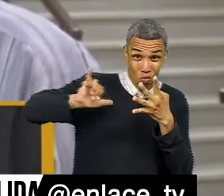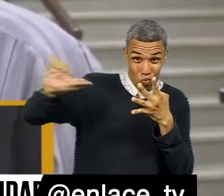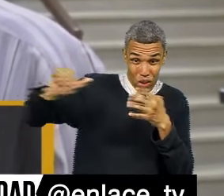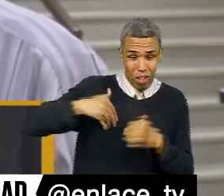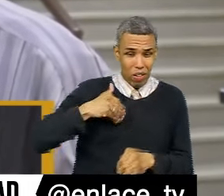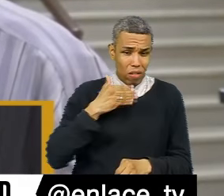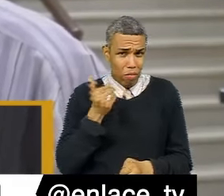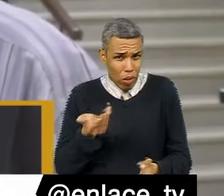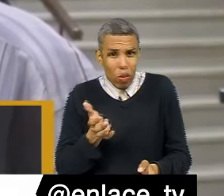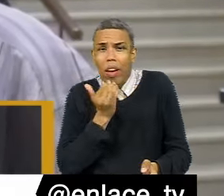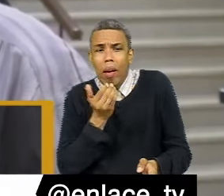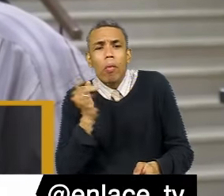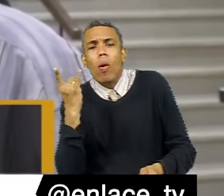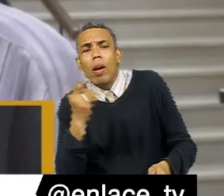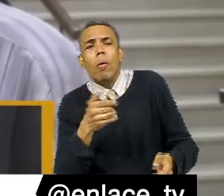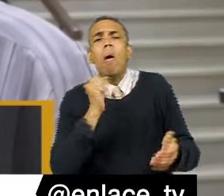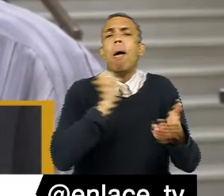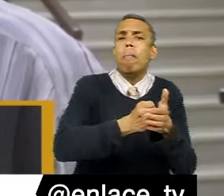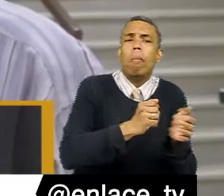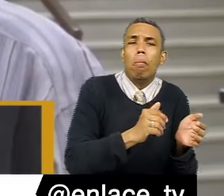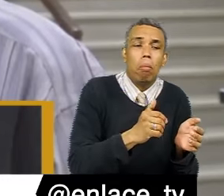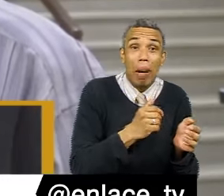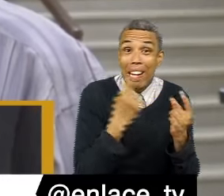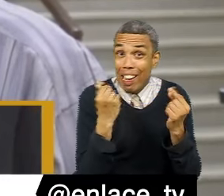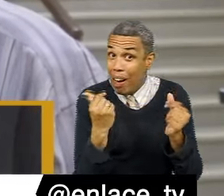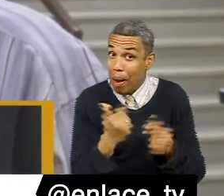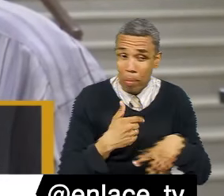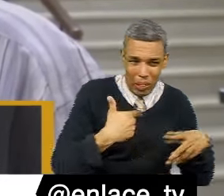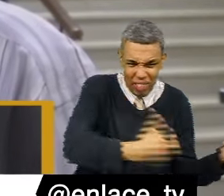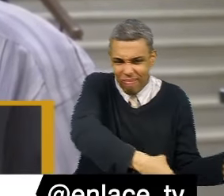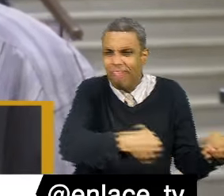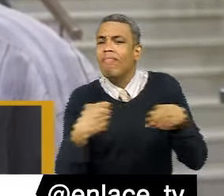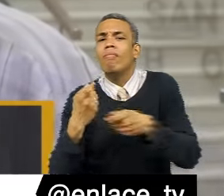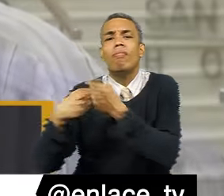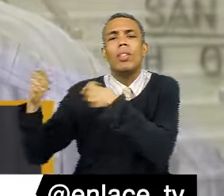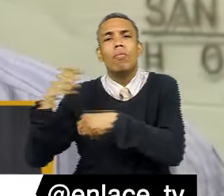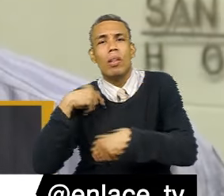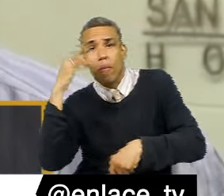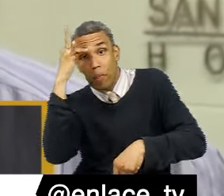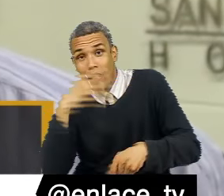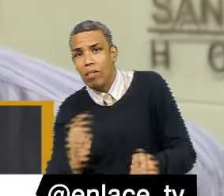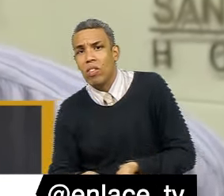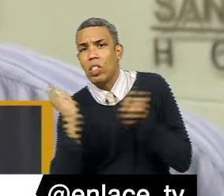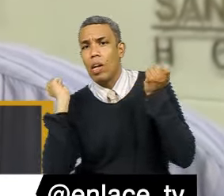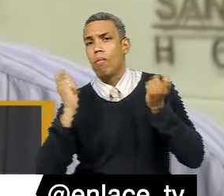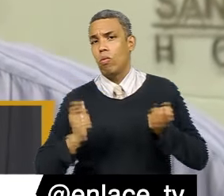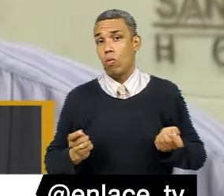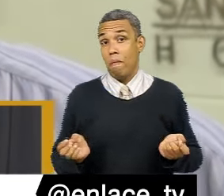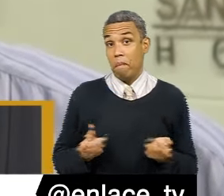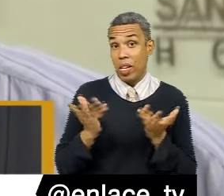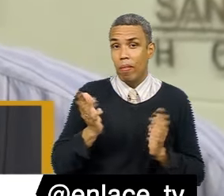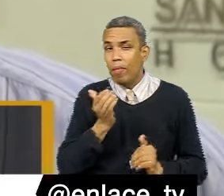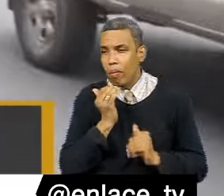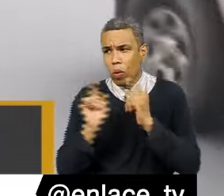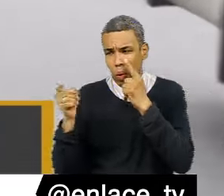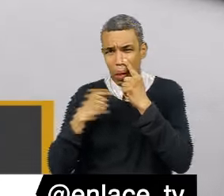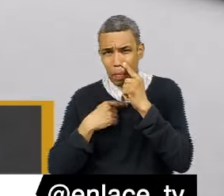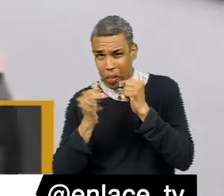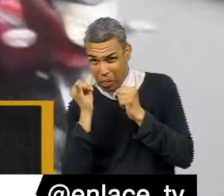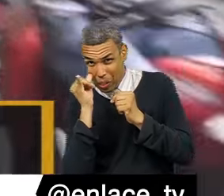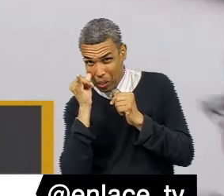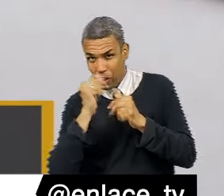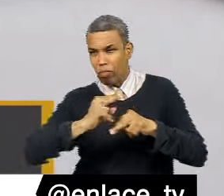heridos, llevarlos prontamente al hospital o a la clínica y tratar de salvarle la vida. y este ingeniero civil bajo sus investigaciones reduce el